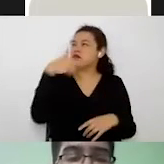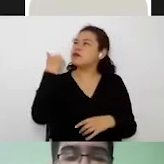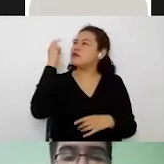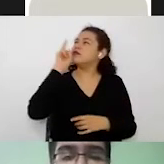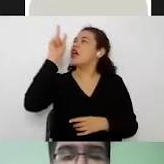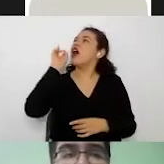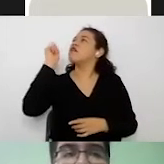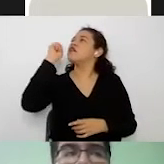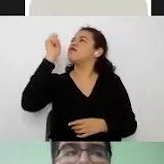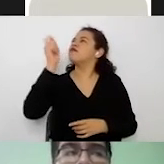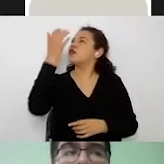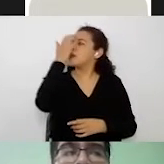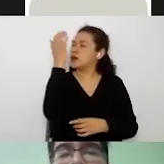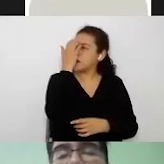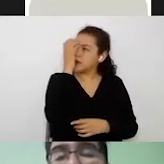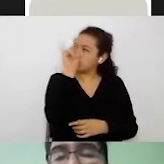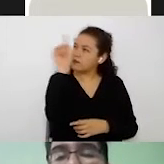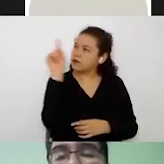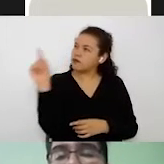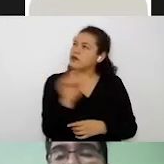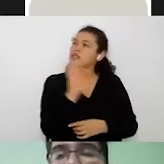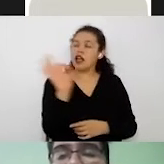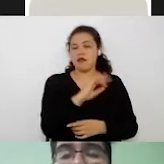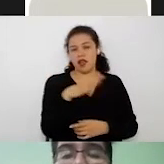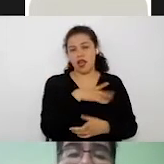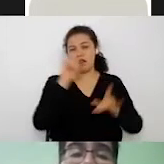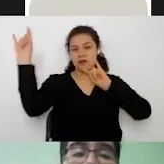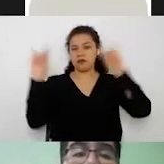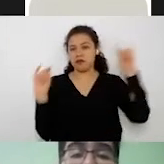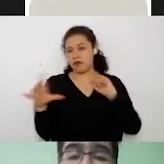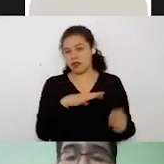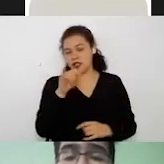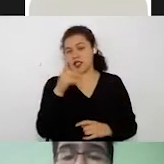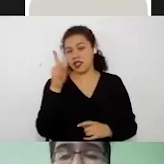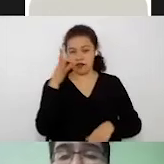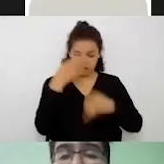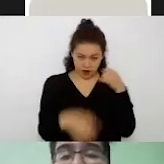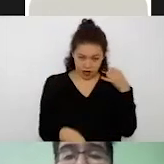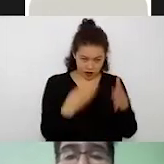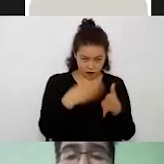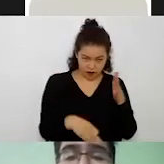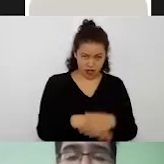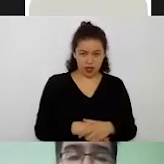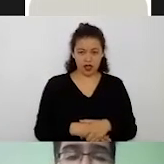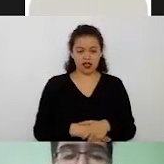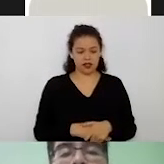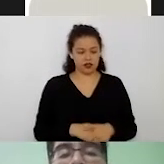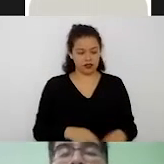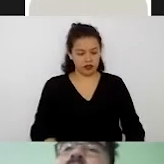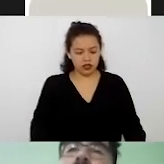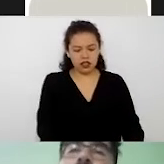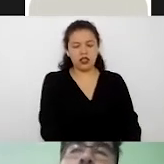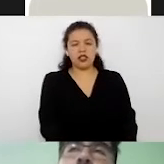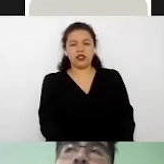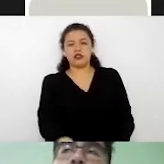dicen, conocerlas, si es que existe la señalización, a lo mejor hace falta, y ahí nos podríamos empezar a involucrar un poco en decir,